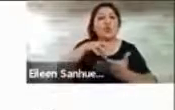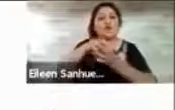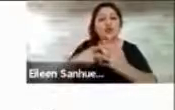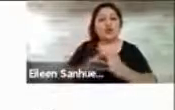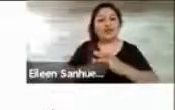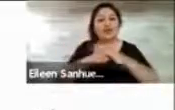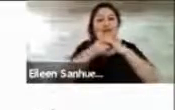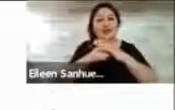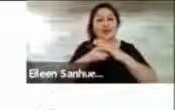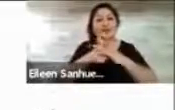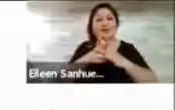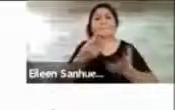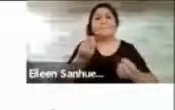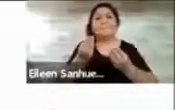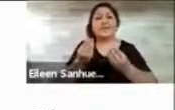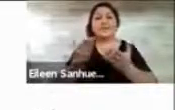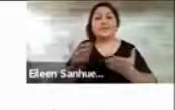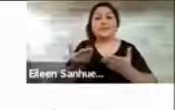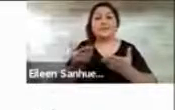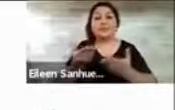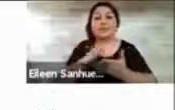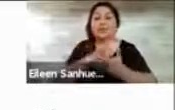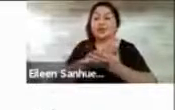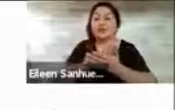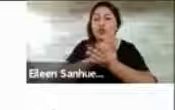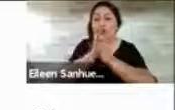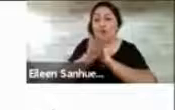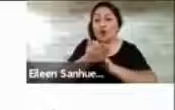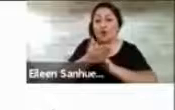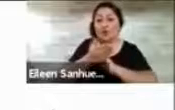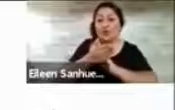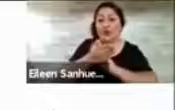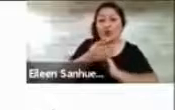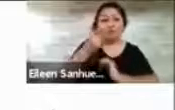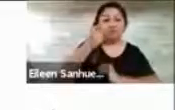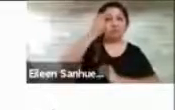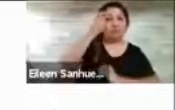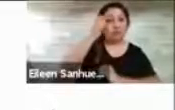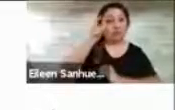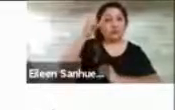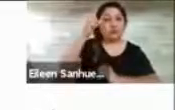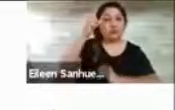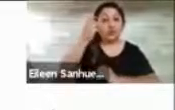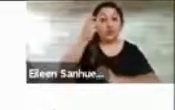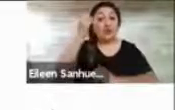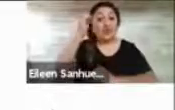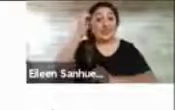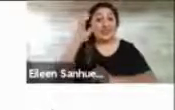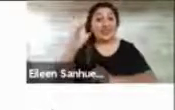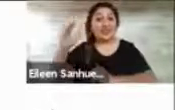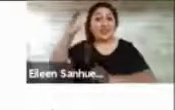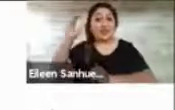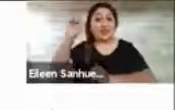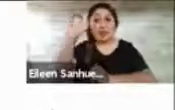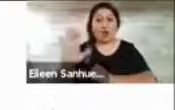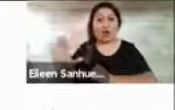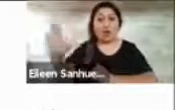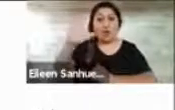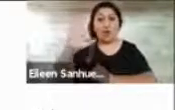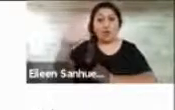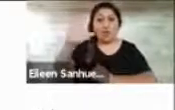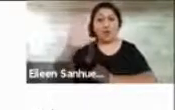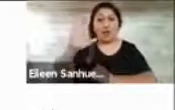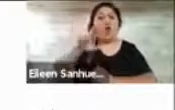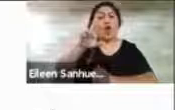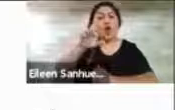los conocimientos científicos vienen de Norteamérica o de Europa o de lugares que son muy cercanos, sino que también nuestras